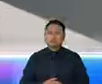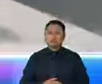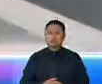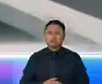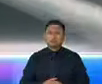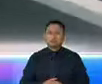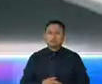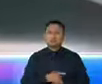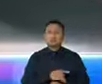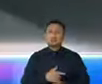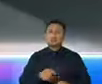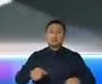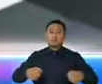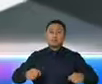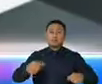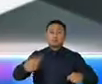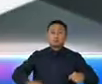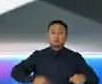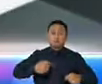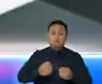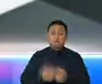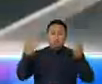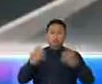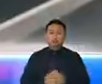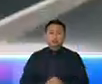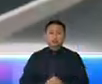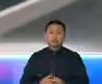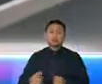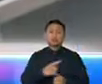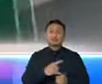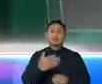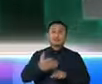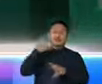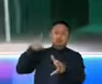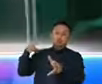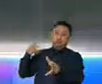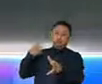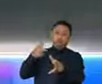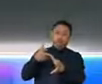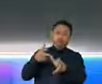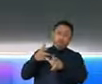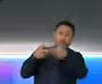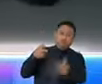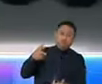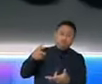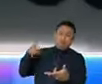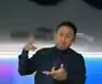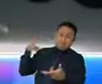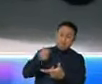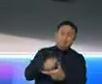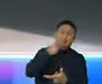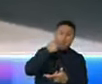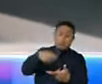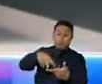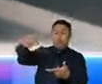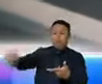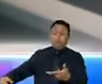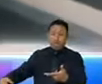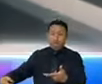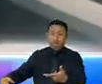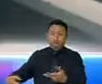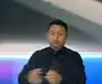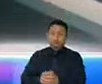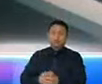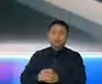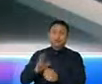La moto se le explotó la llanta y de pronto el tráiler venía y lo cogió a la moto, pero el que venía en la moto salió, se tiró para